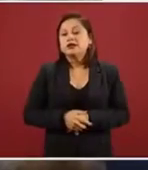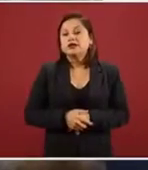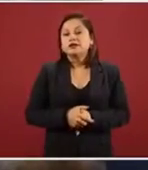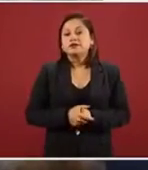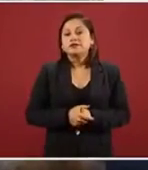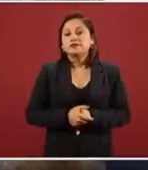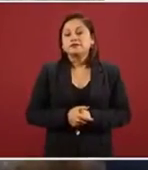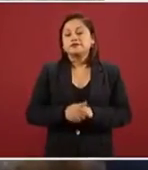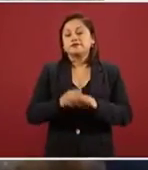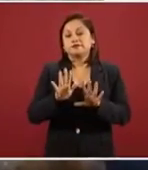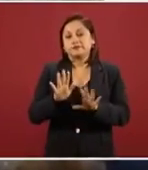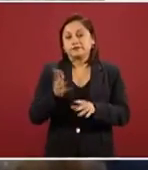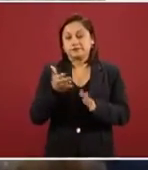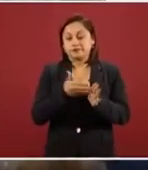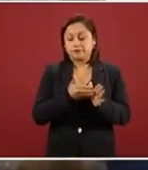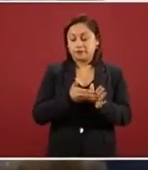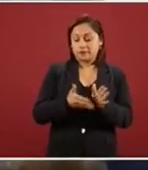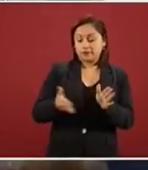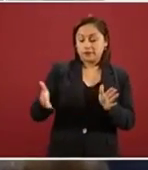del sexenio 4,